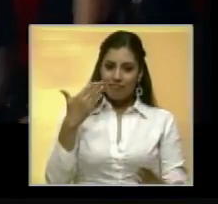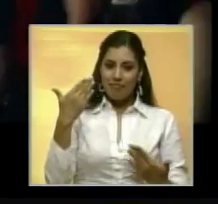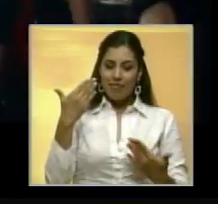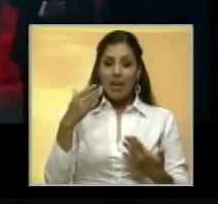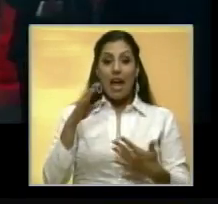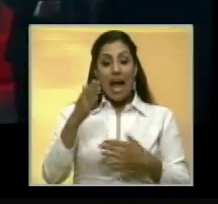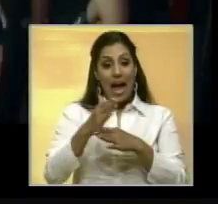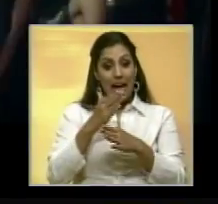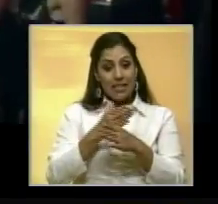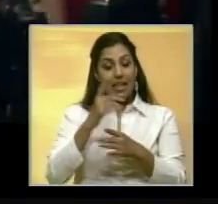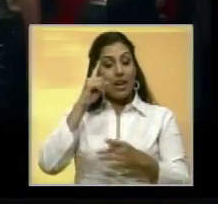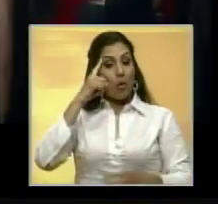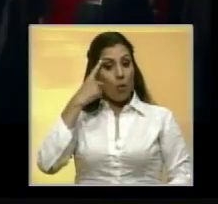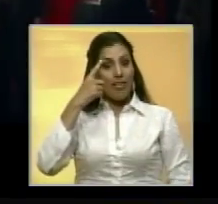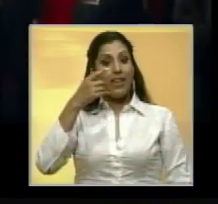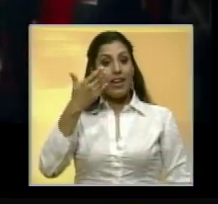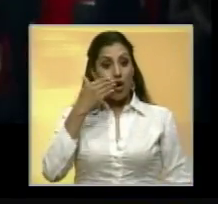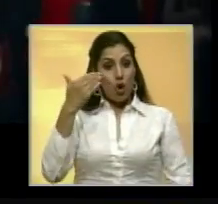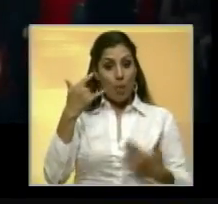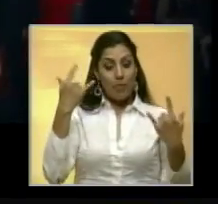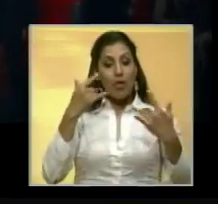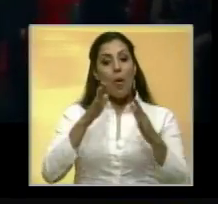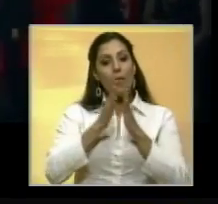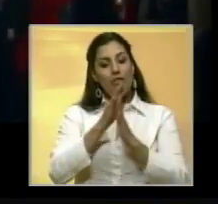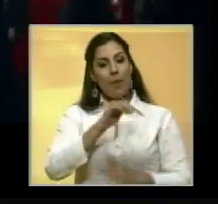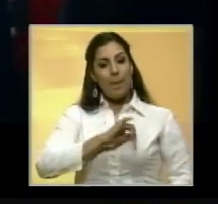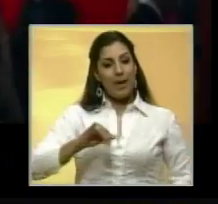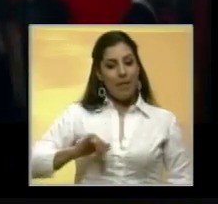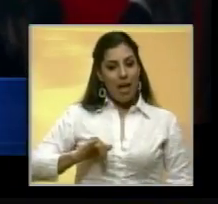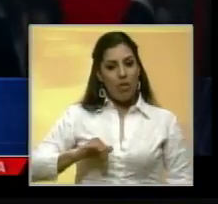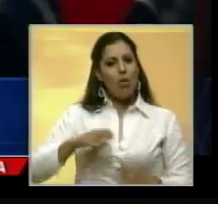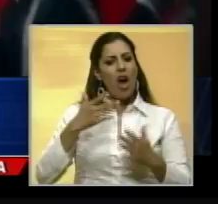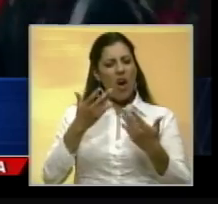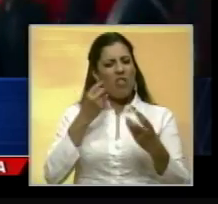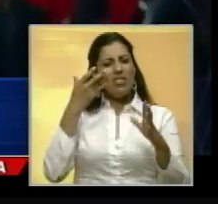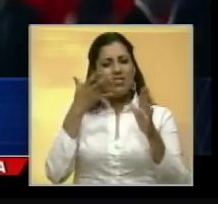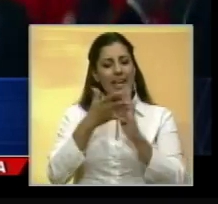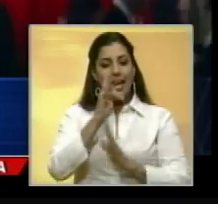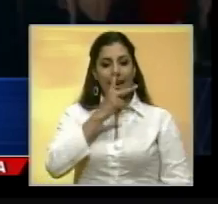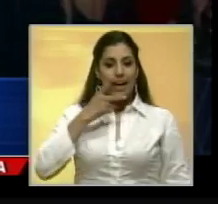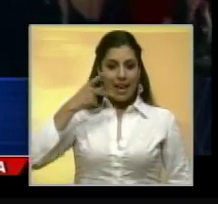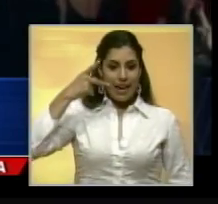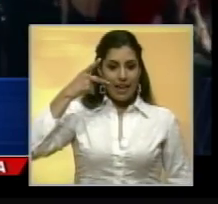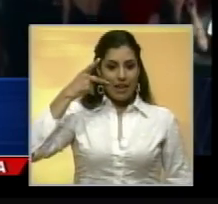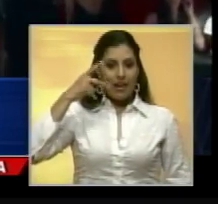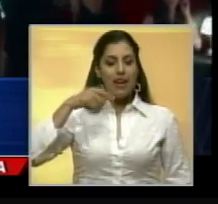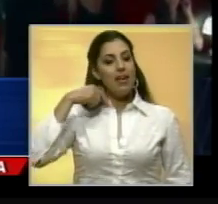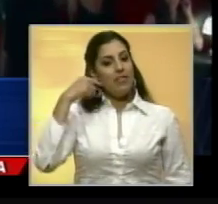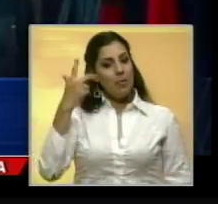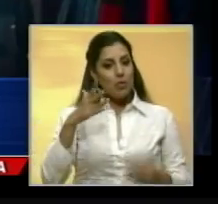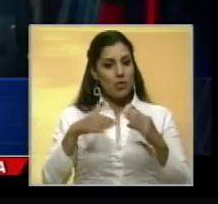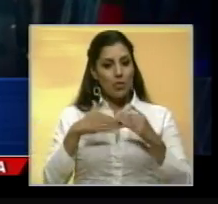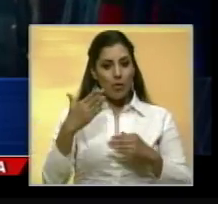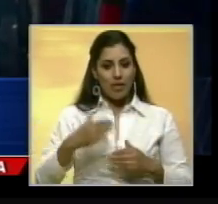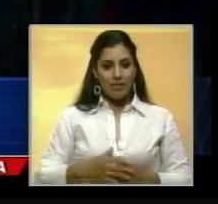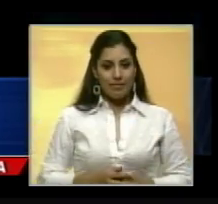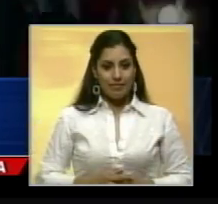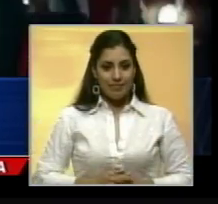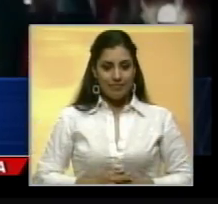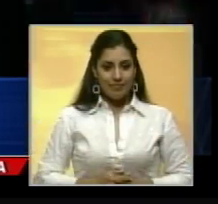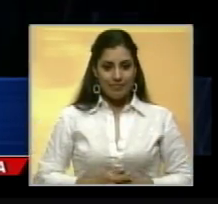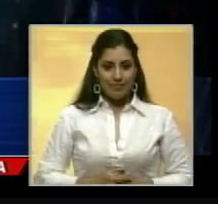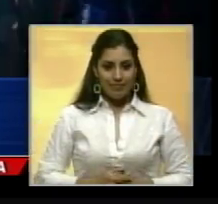información. Antes les recordamos que Wisin pidió privacidad. Los detalles nos los tiene Carielis Cuadros en Estrenos y Estrellas. Al